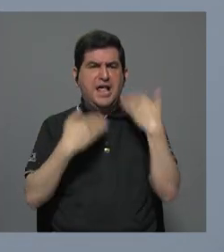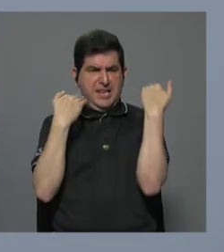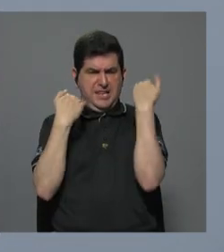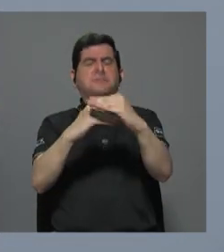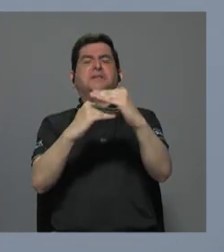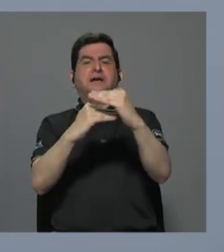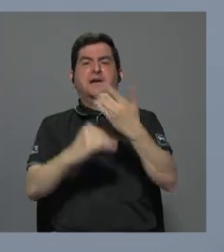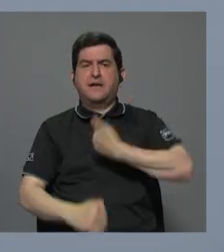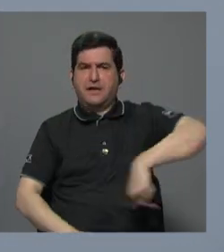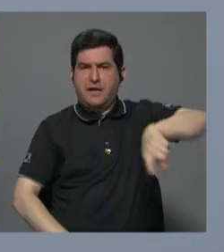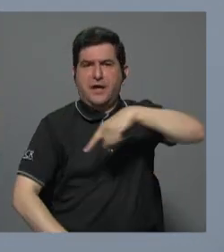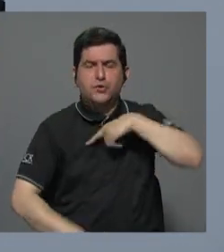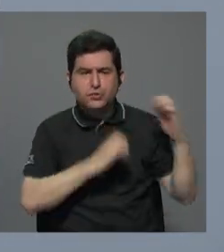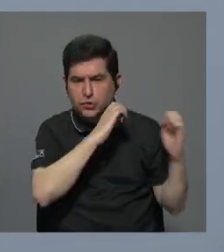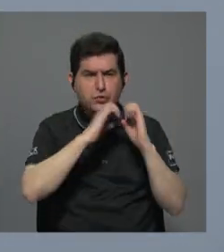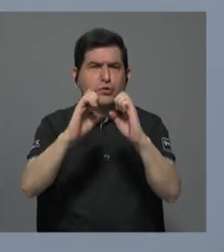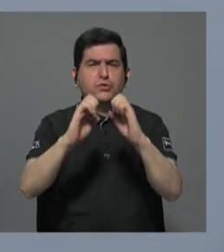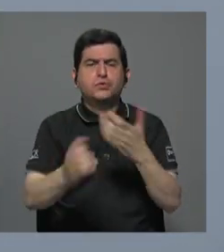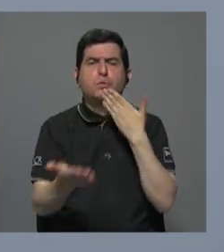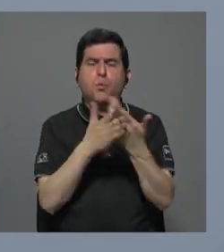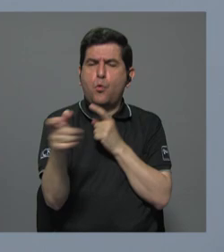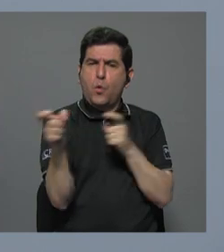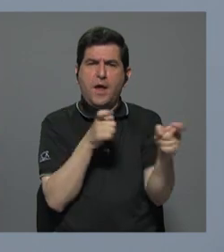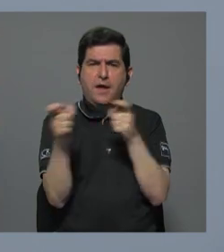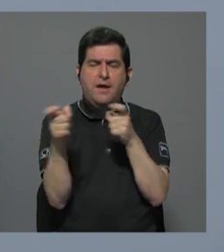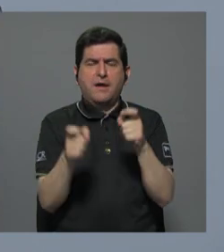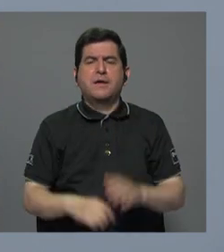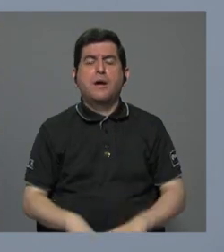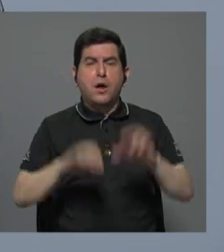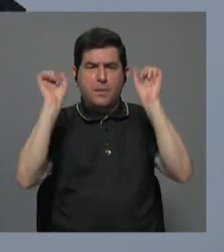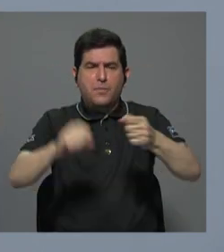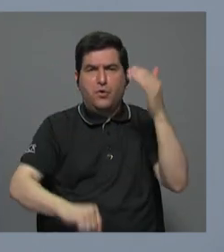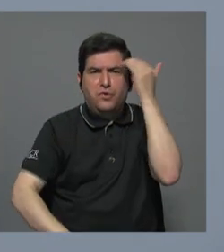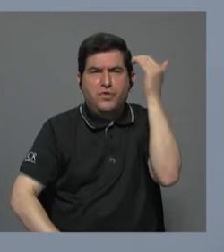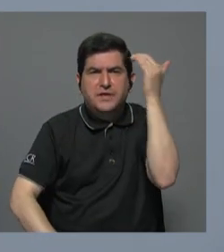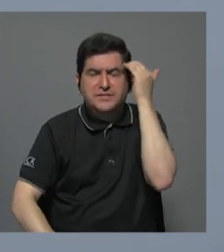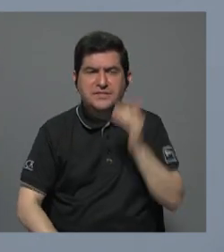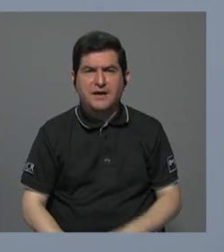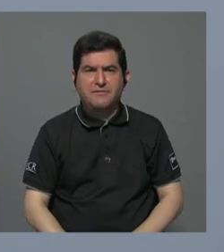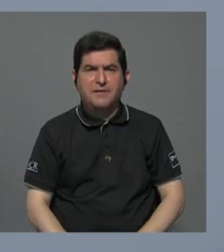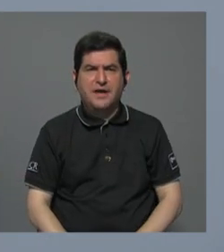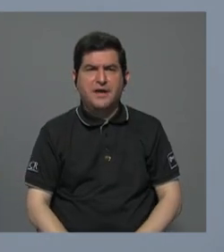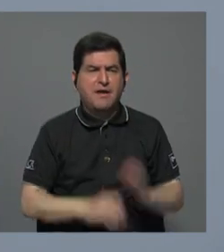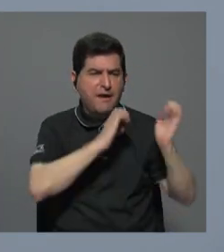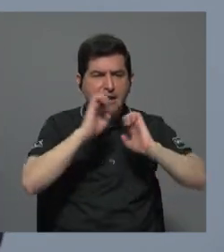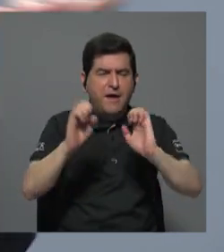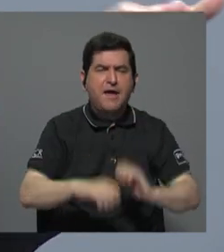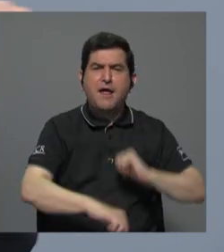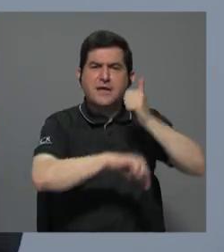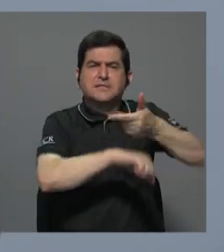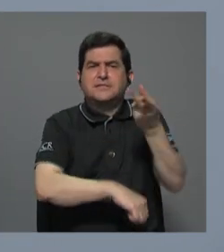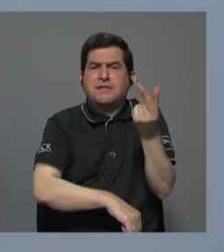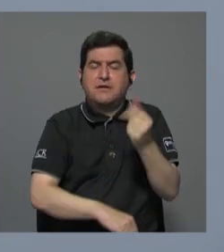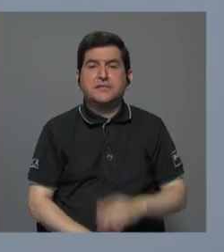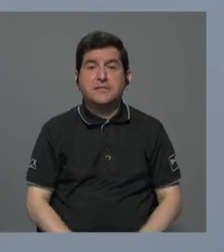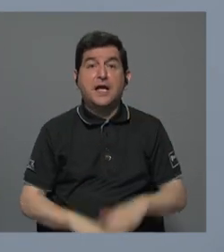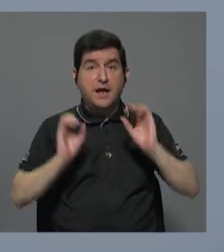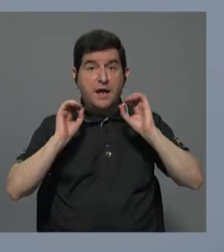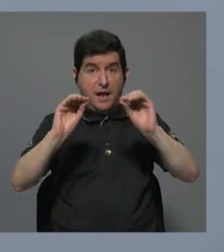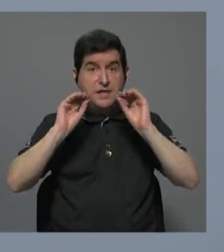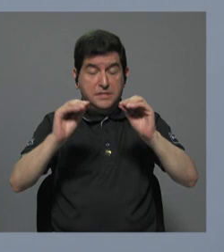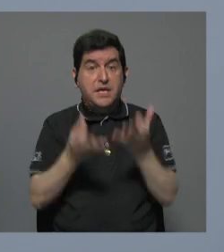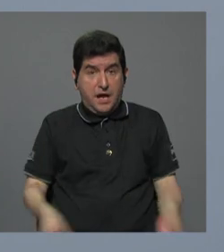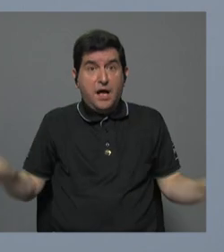para que seamos estratégicos y buenos administradores para que ese cambio sepamos donde de forma estratégica vamos a colocarlo y por supuesto que la educación es fundamental